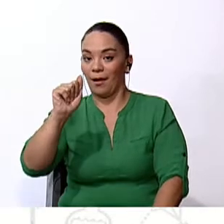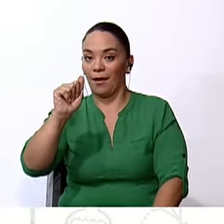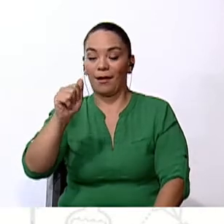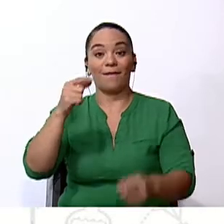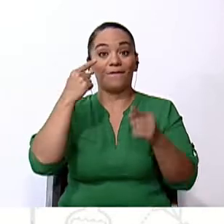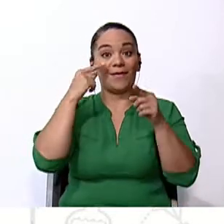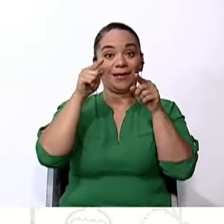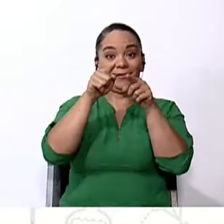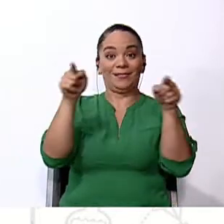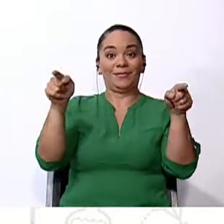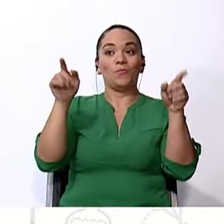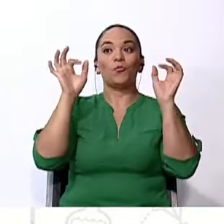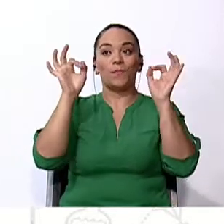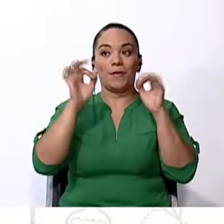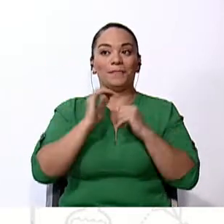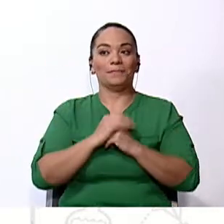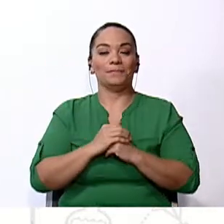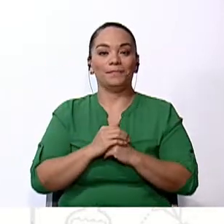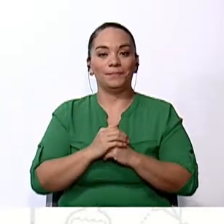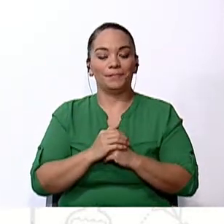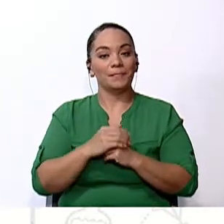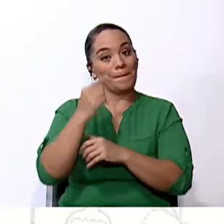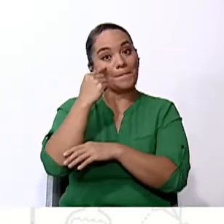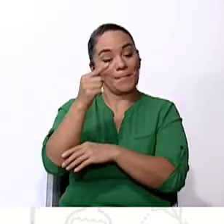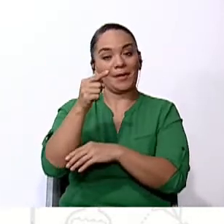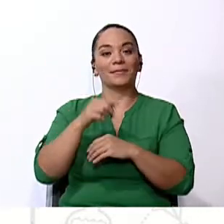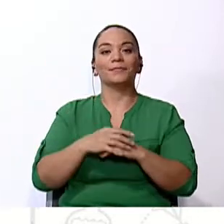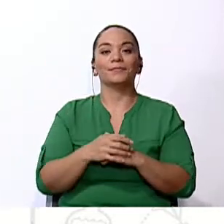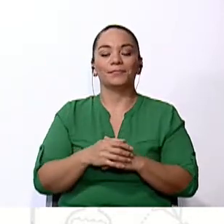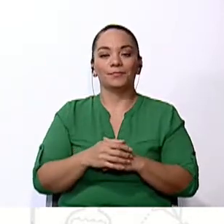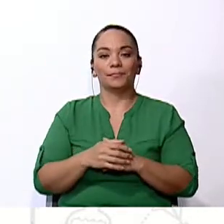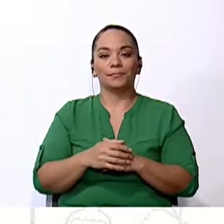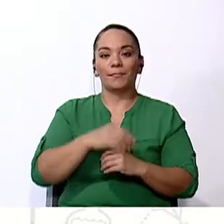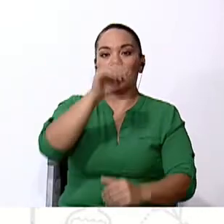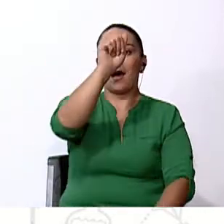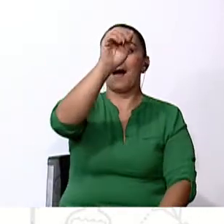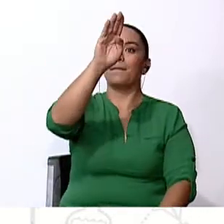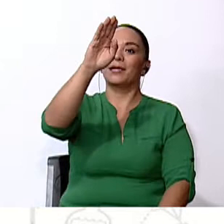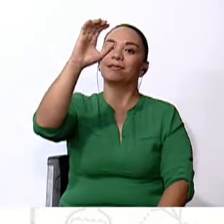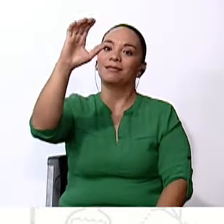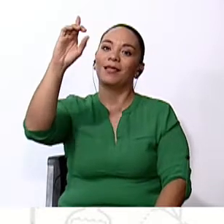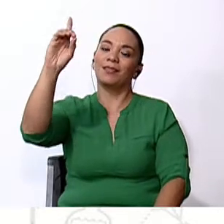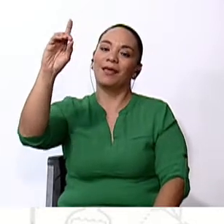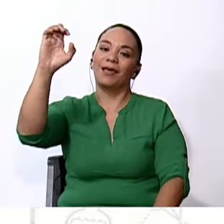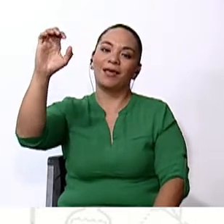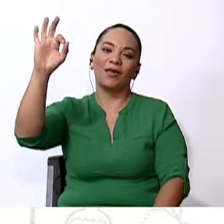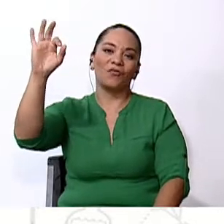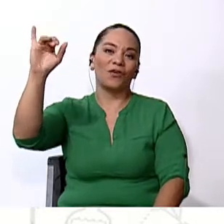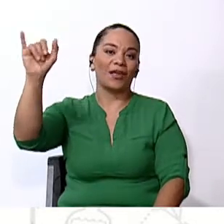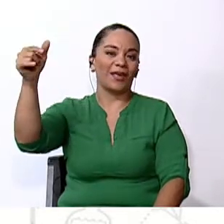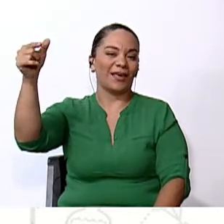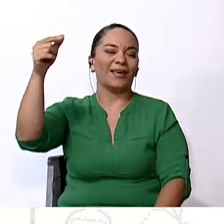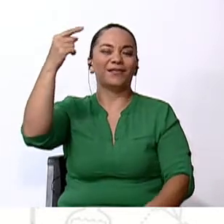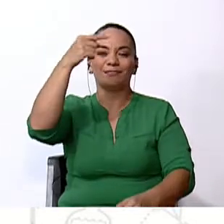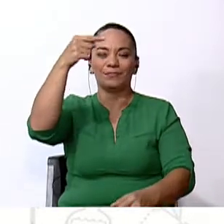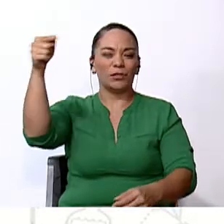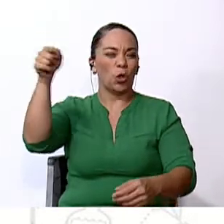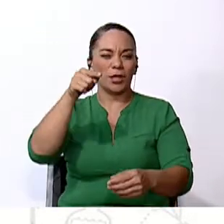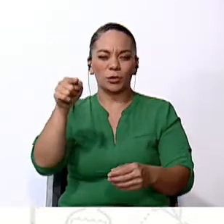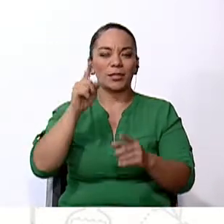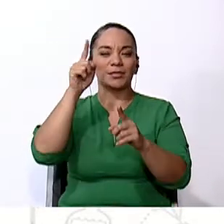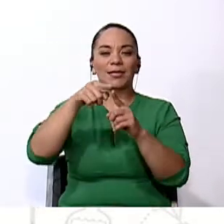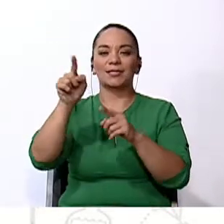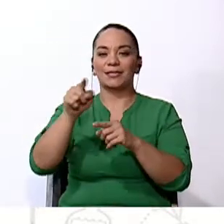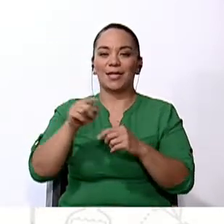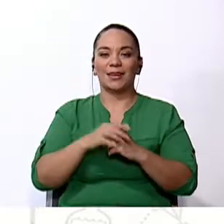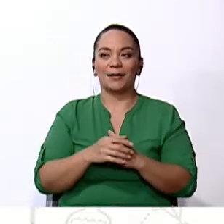Muy bien, ahí podemos observar el abecedario completo, desde la A hasta la Z, y vemos las